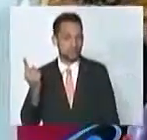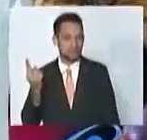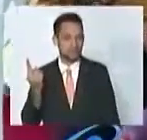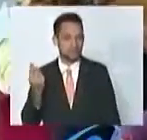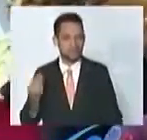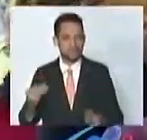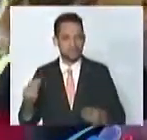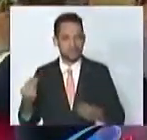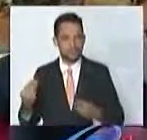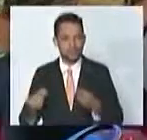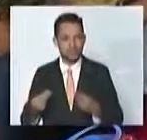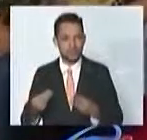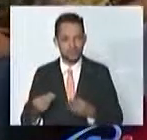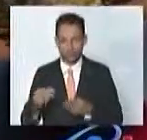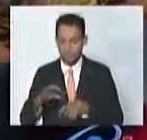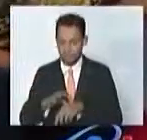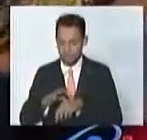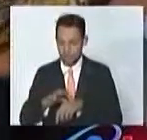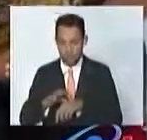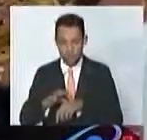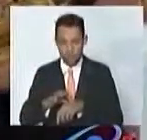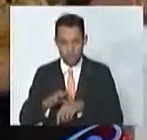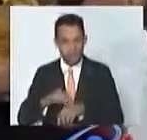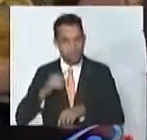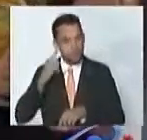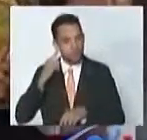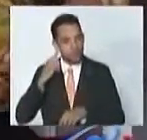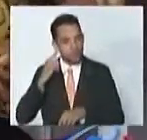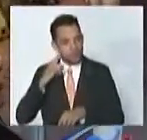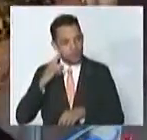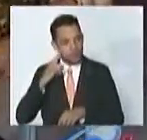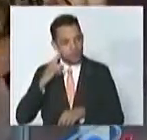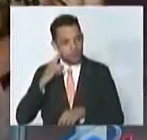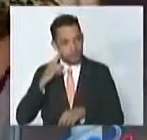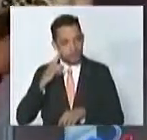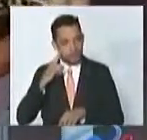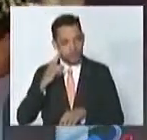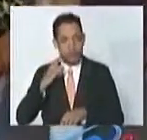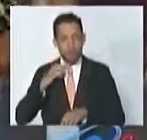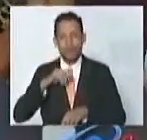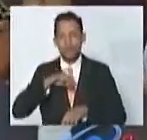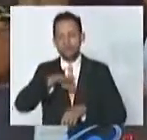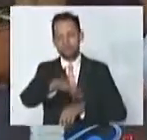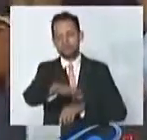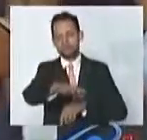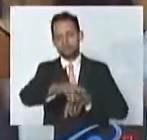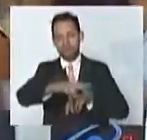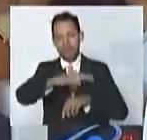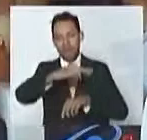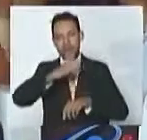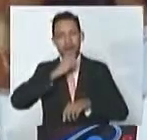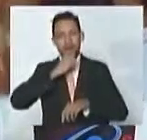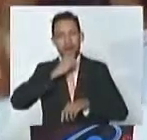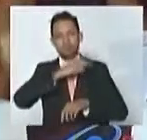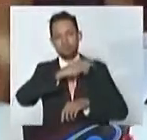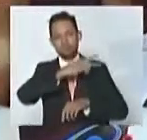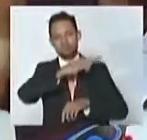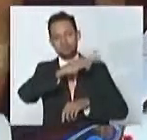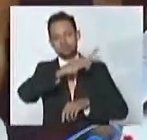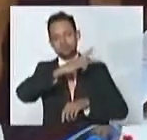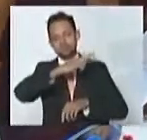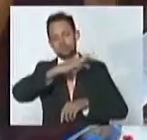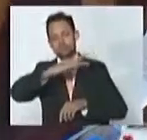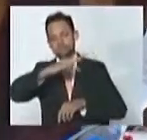los hizo una fonoaudióloga y yo trato de nadar todas las mañanas, pero también los utilizo en los